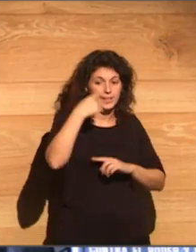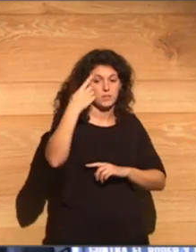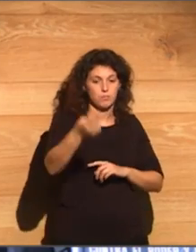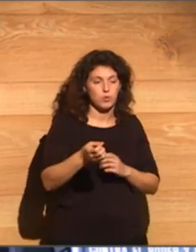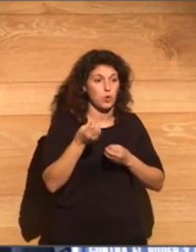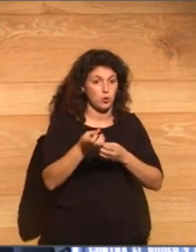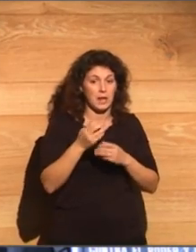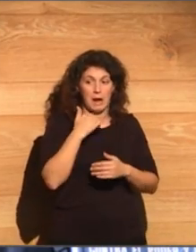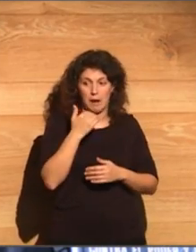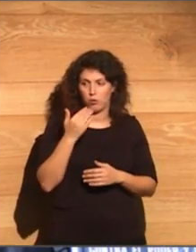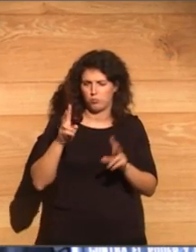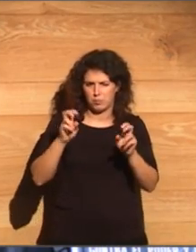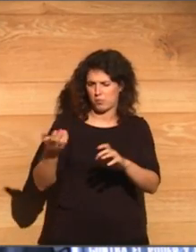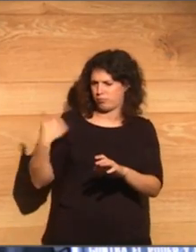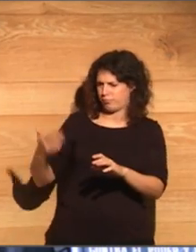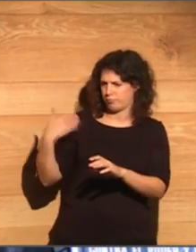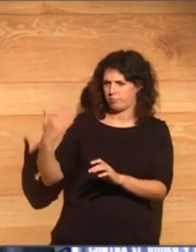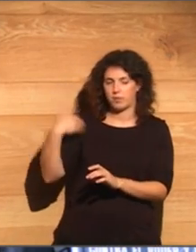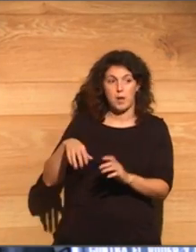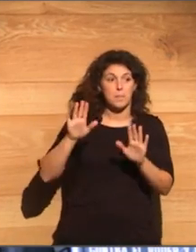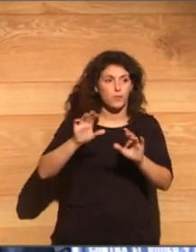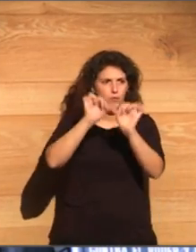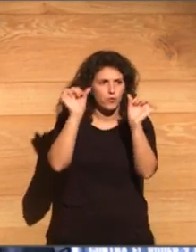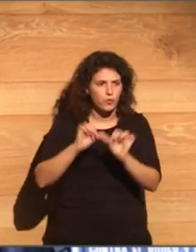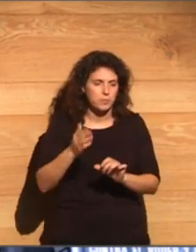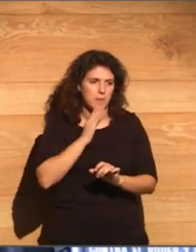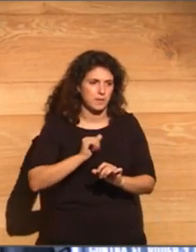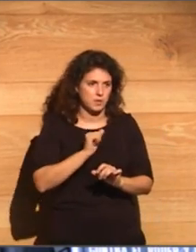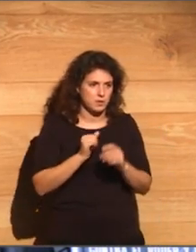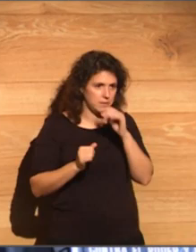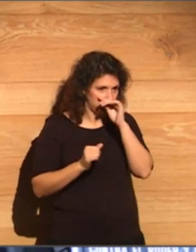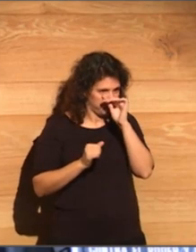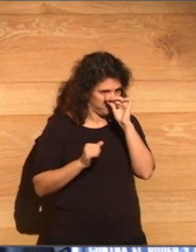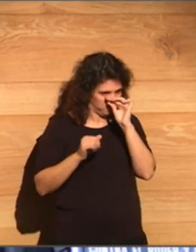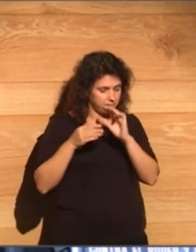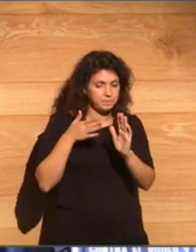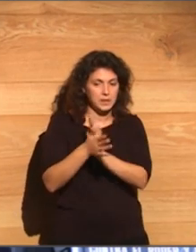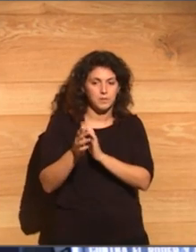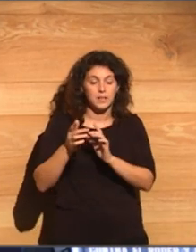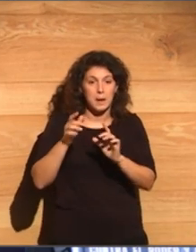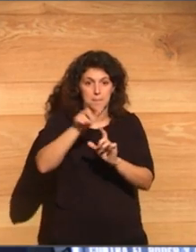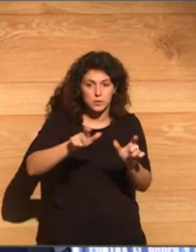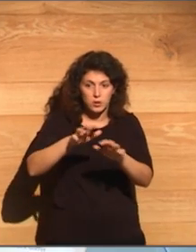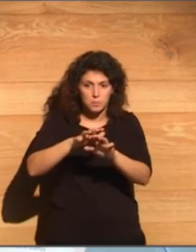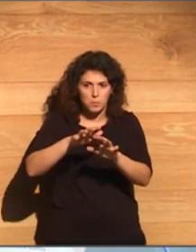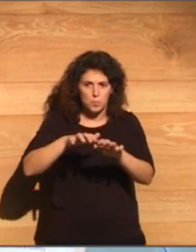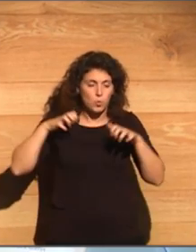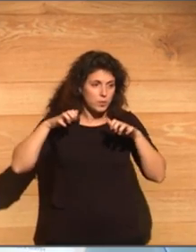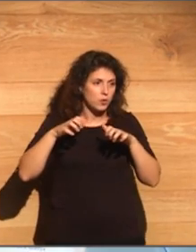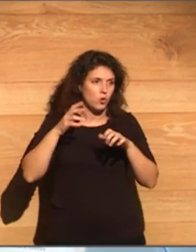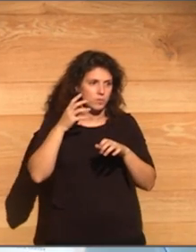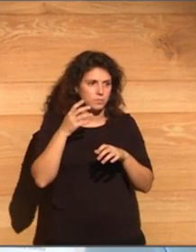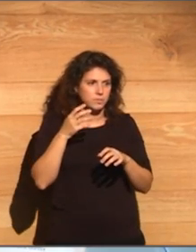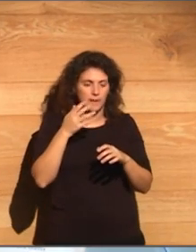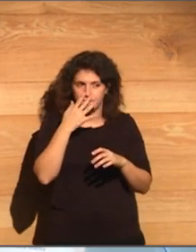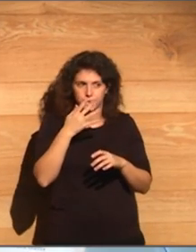hace mucho tiempo, pero de una forma mágica, una vez más, consigue que eso cale en el espectador. Una película de ambiente bélico, perdón, Juan. Una película